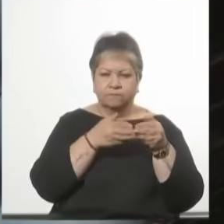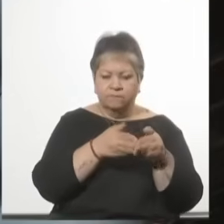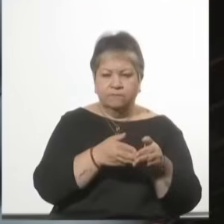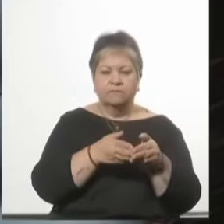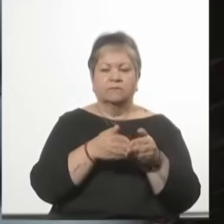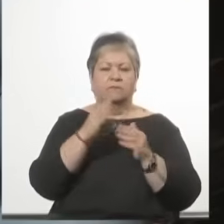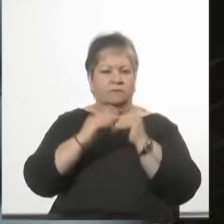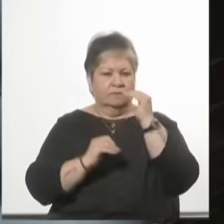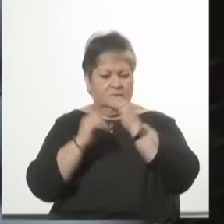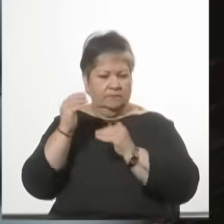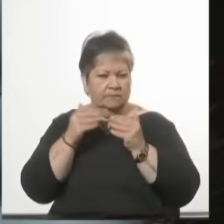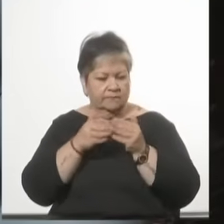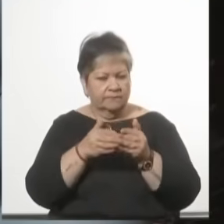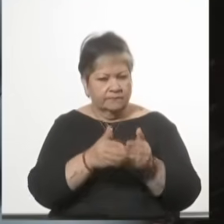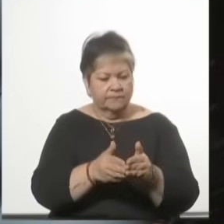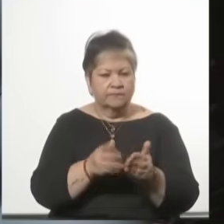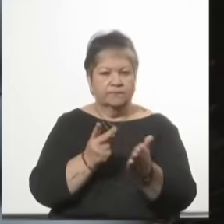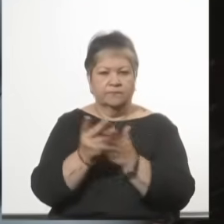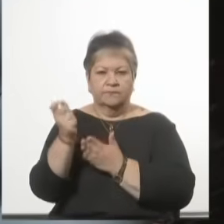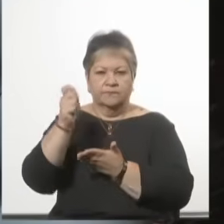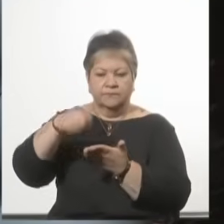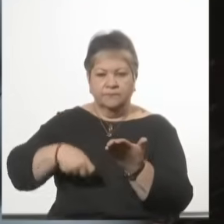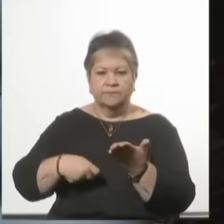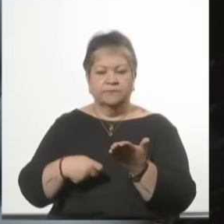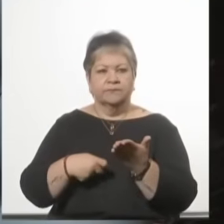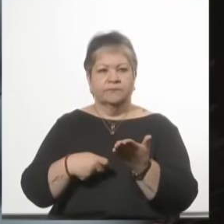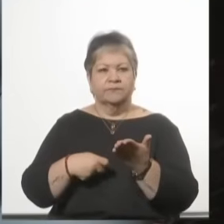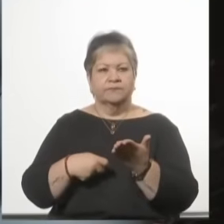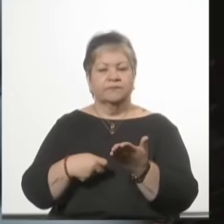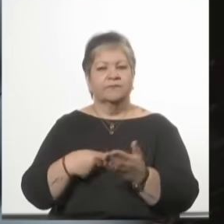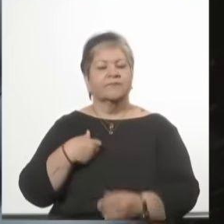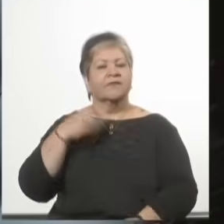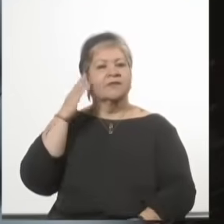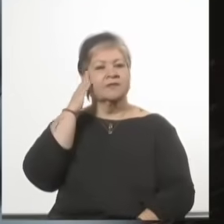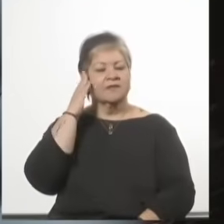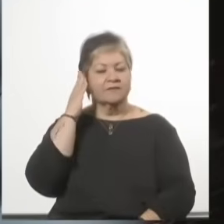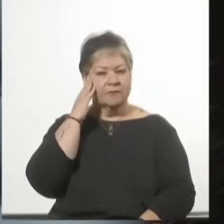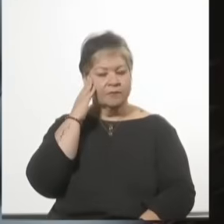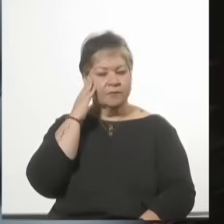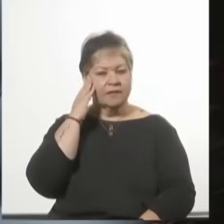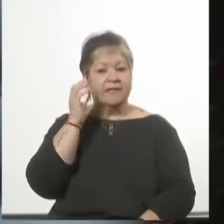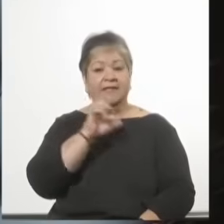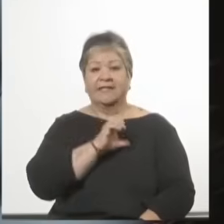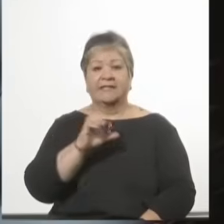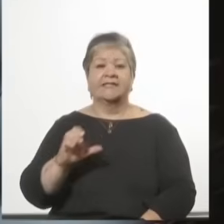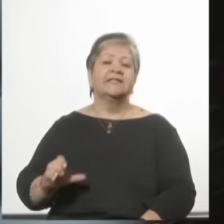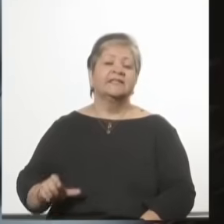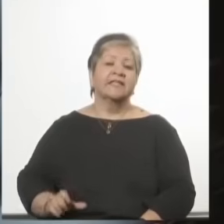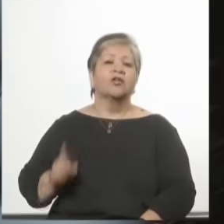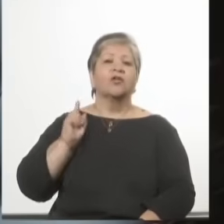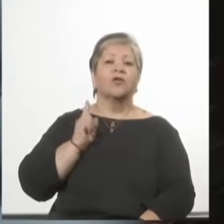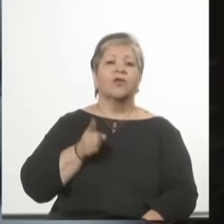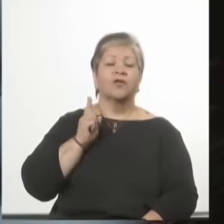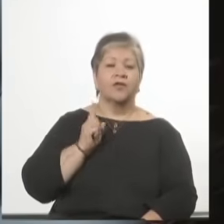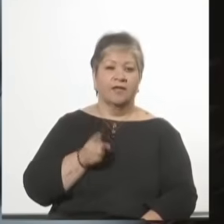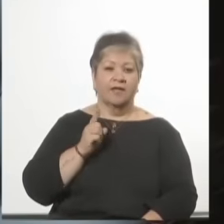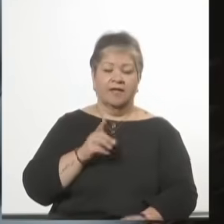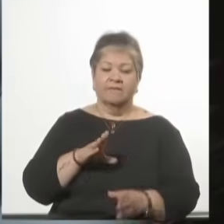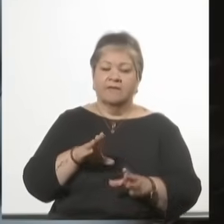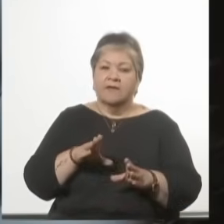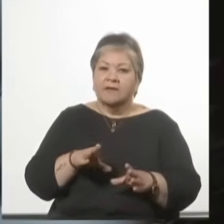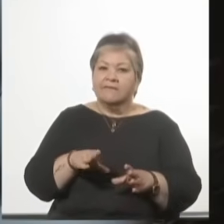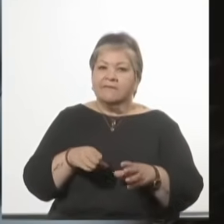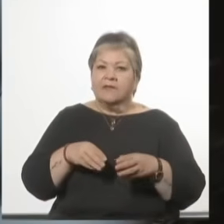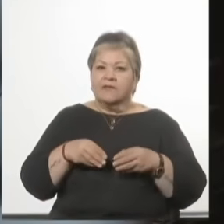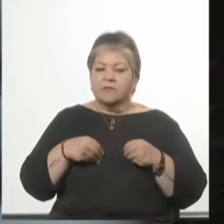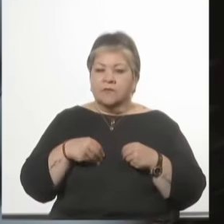rápidas puntualizaciones. En efecto, como es sabido por este alto cuerpo, el Estado debe, en este caso, actuar con suma prudencia,